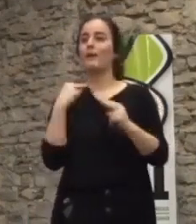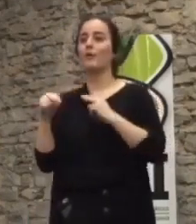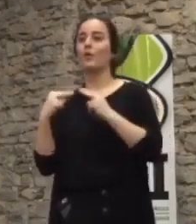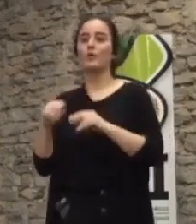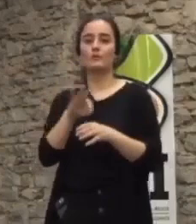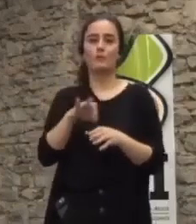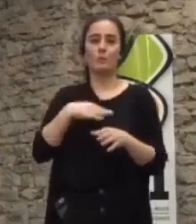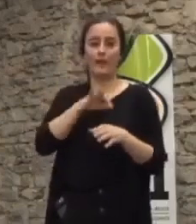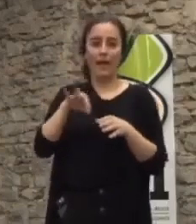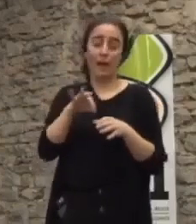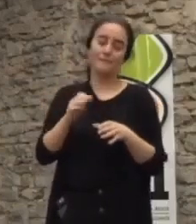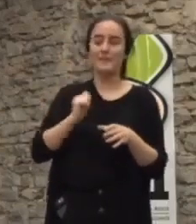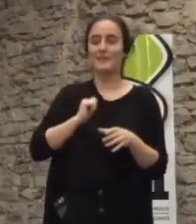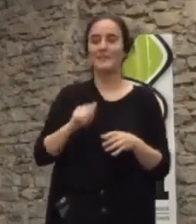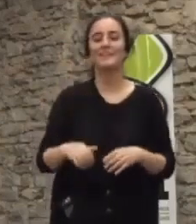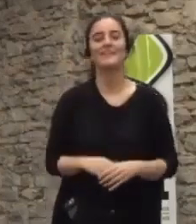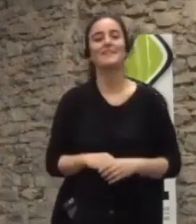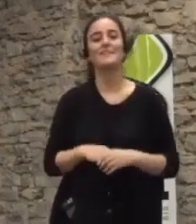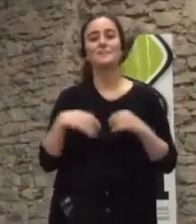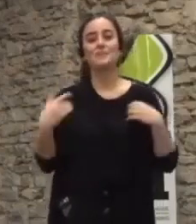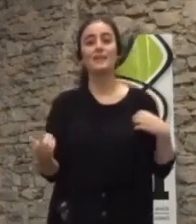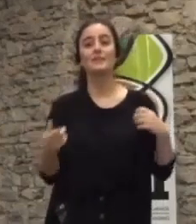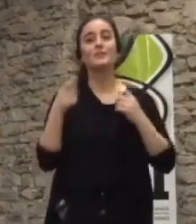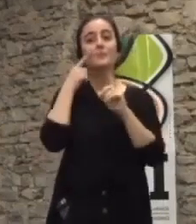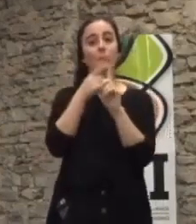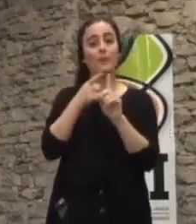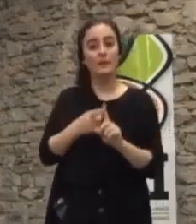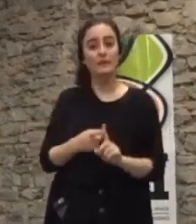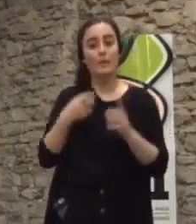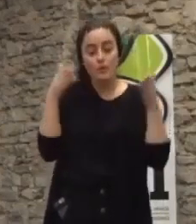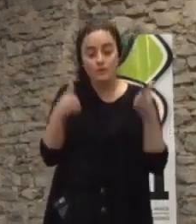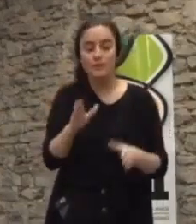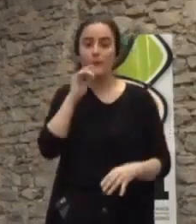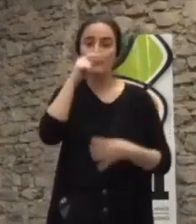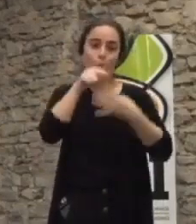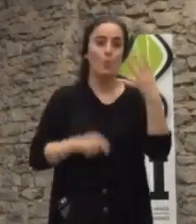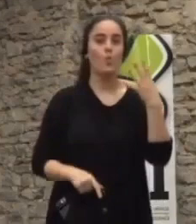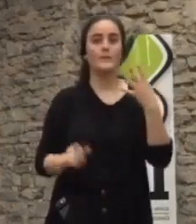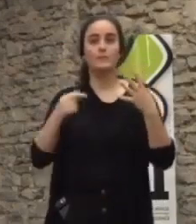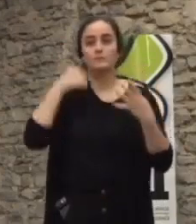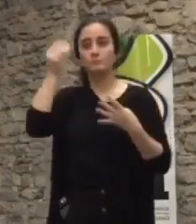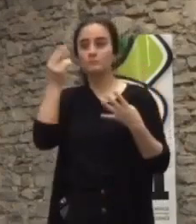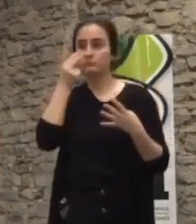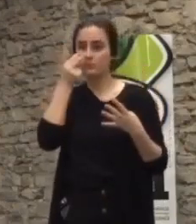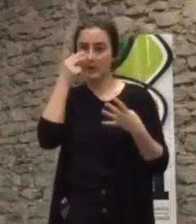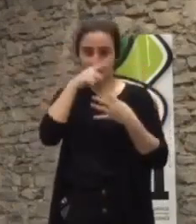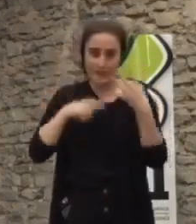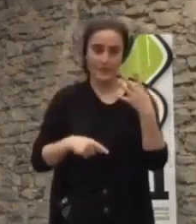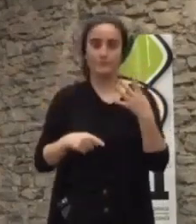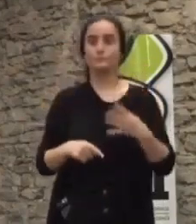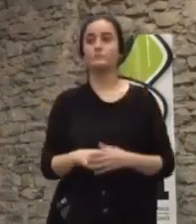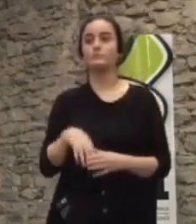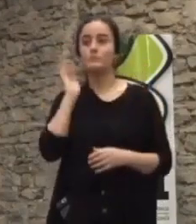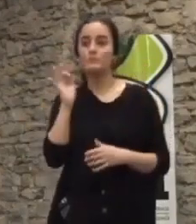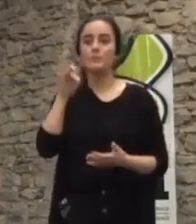el café igual. Entonces, bueno, centrándonos en los objetivos, en estos momentos hay cuatro objetivos que me parece interesante resaltar. A pesar